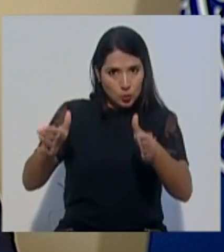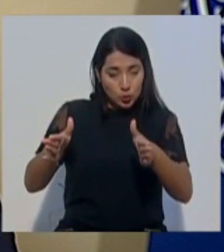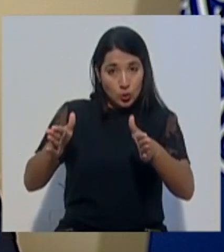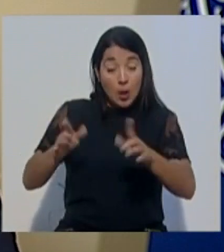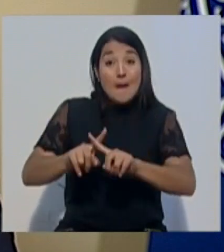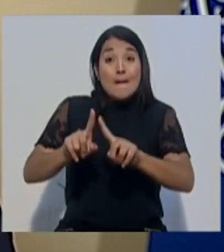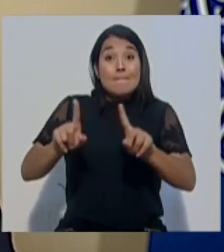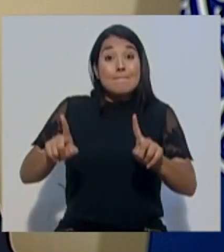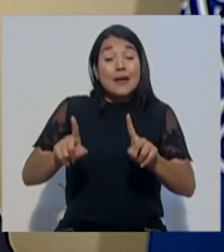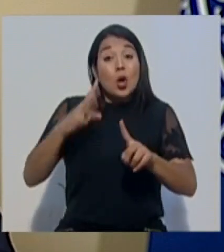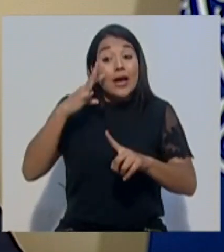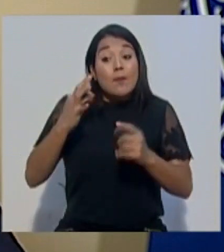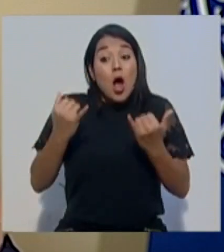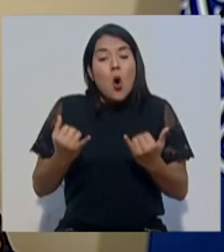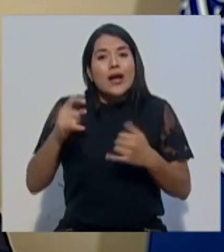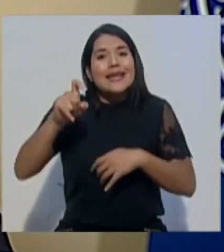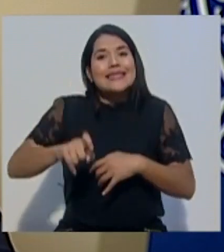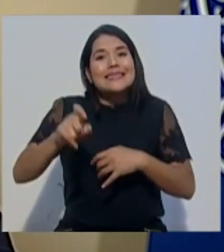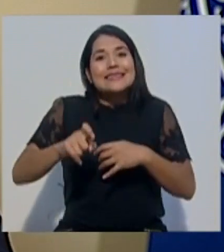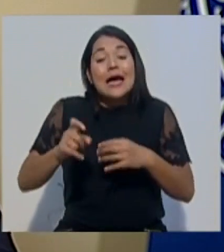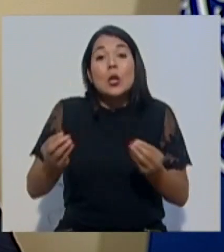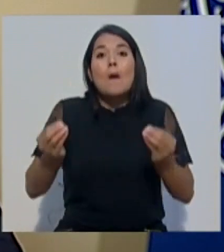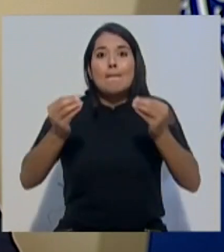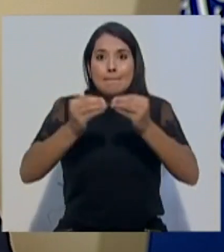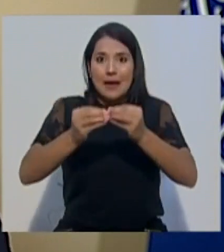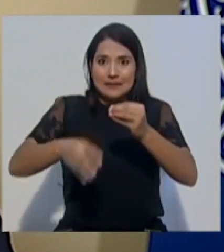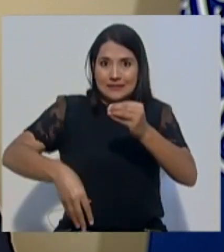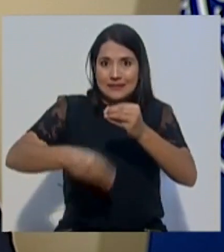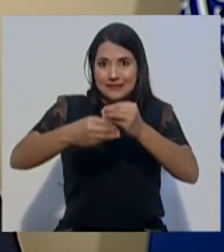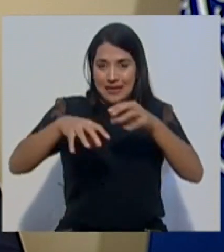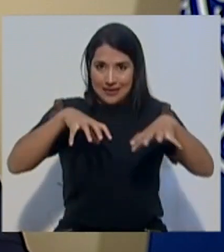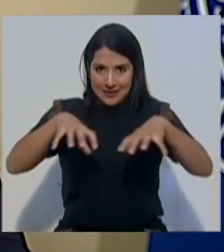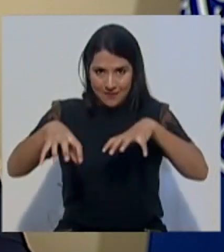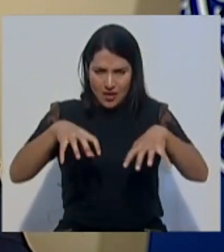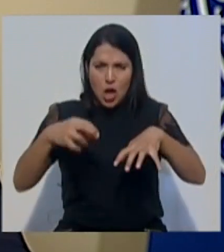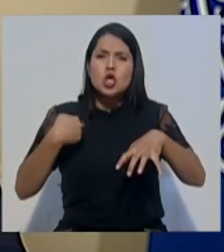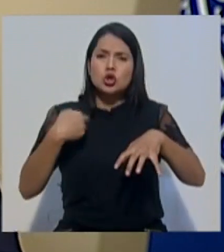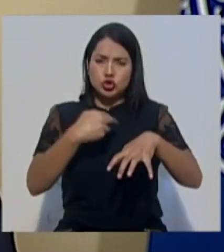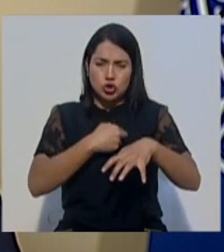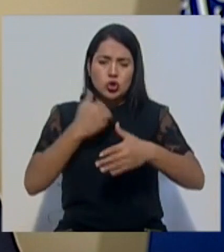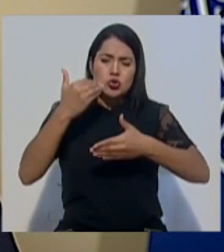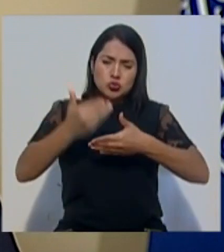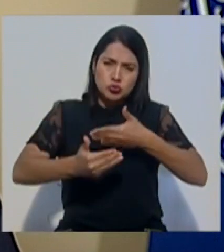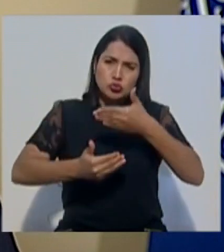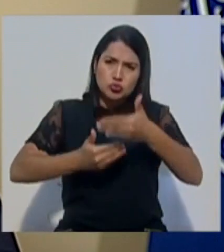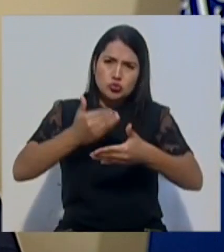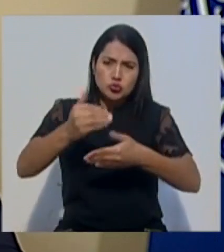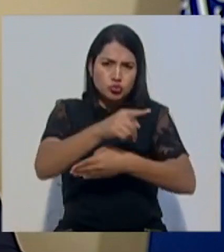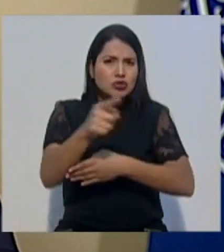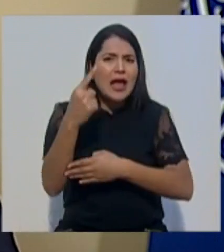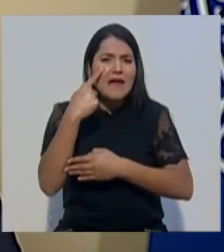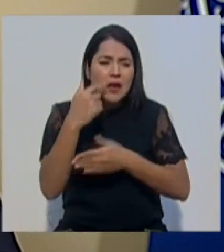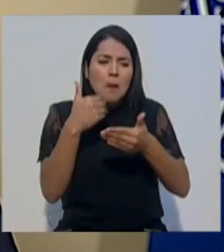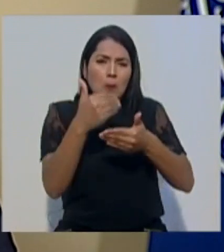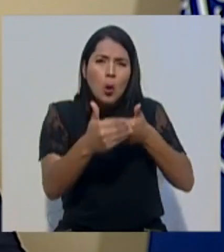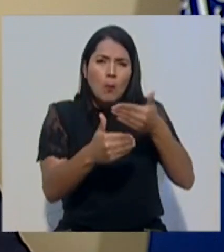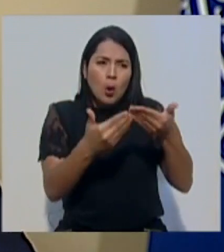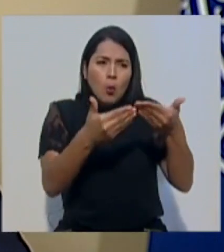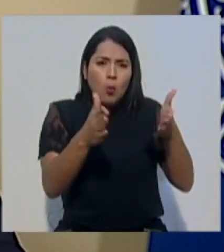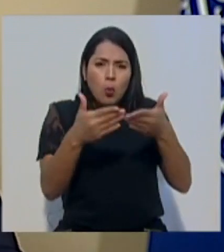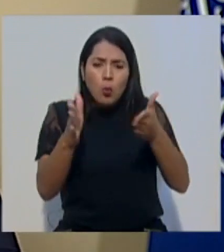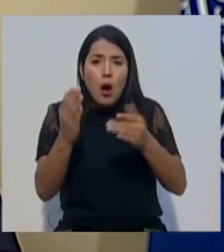de ir más allá. Y eso ustedes lo han visto, lo hemos hecho de manera progresiva. Hemos abierto cada vez más playas,